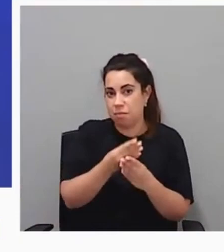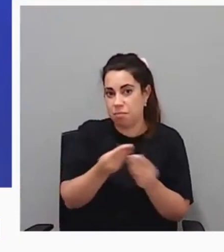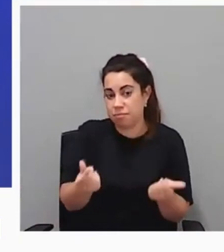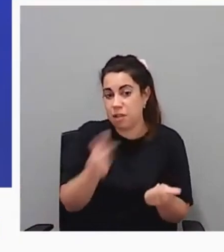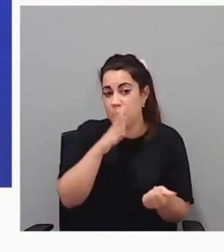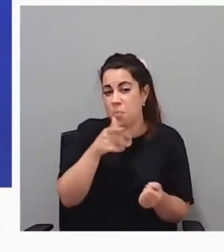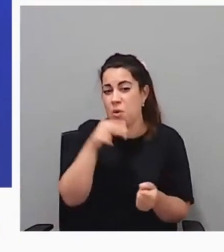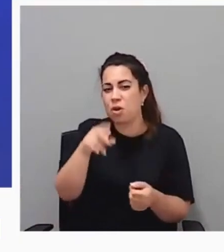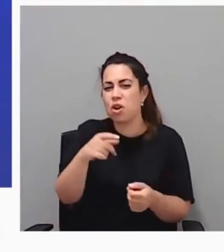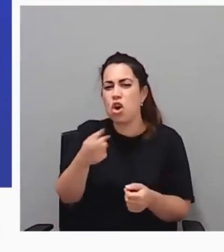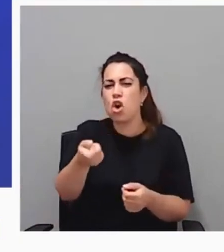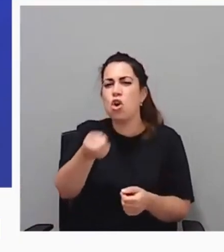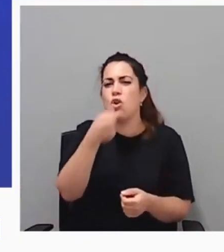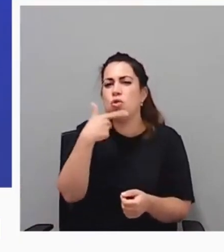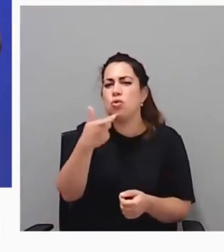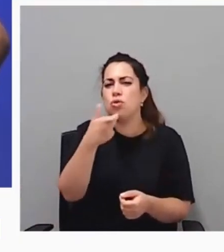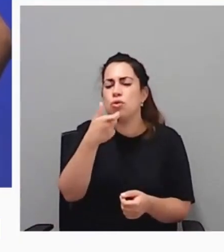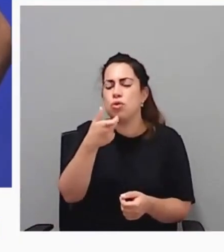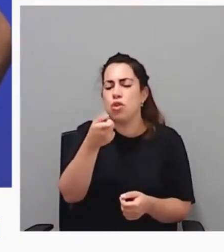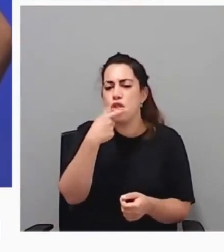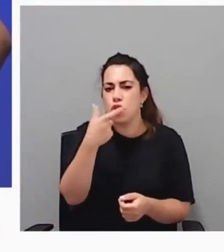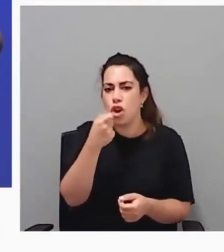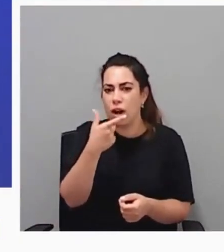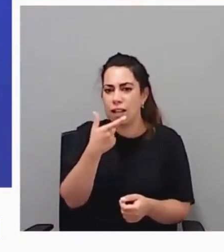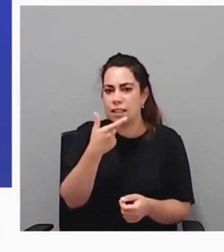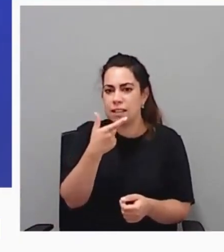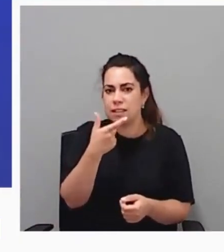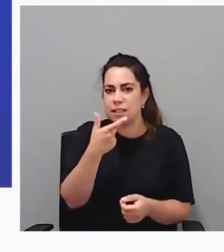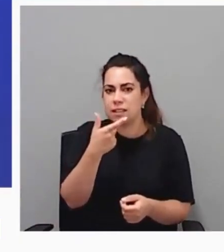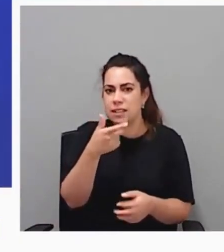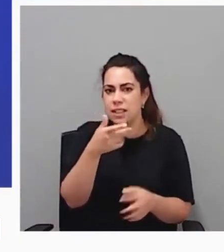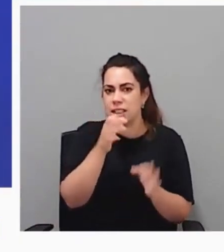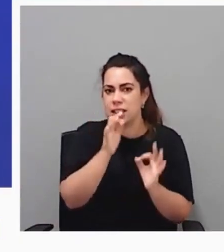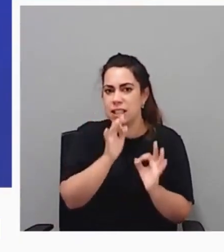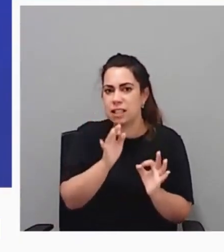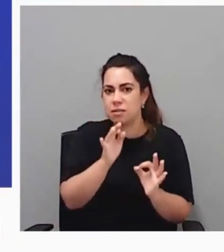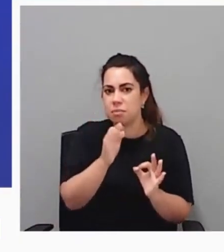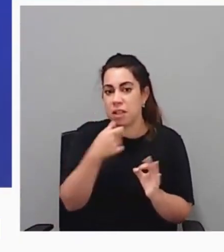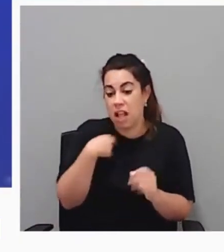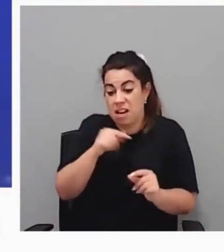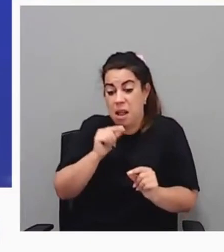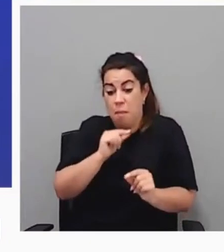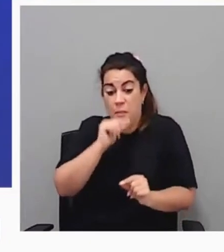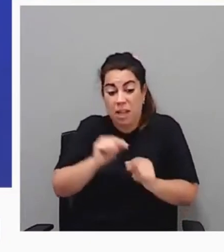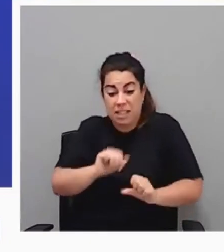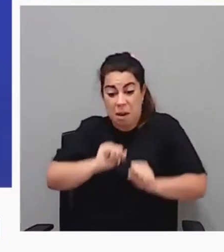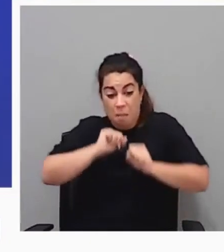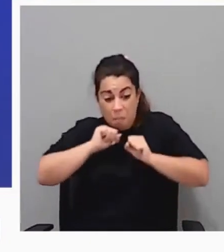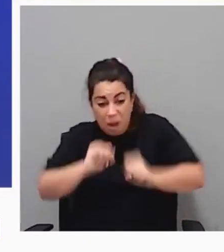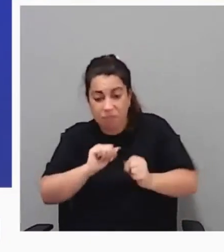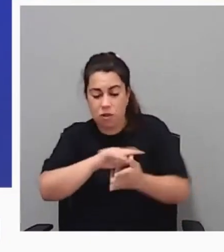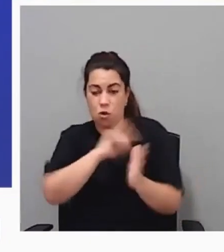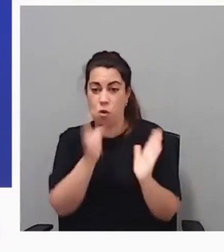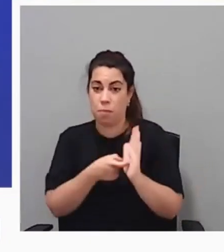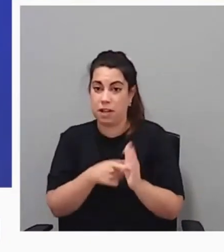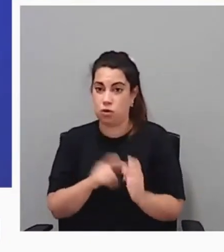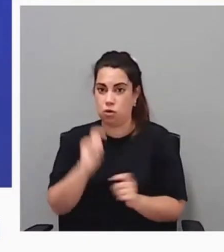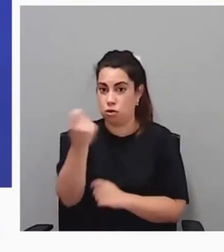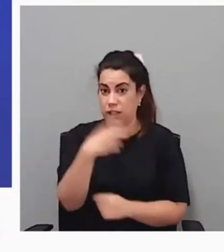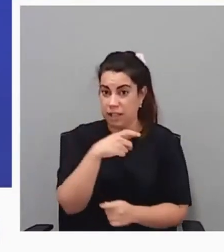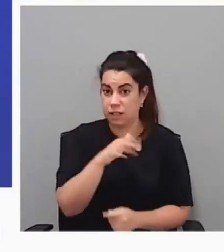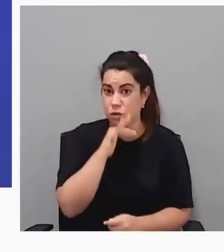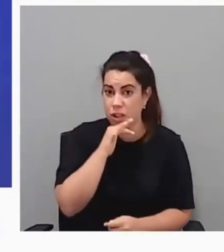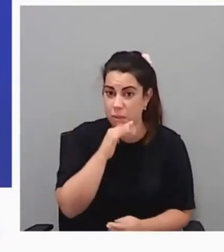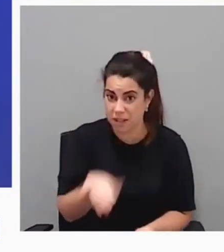resistentes contra que logren evitar la resistencia de las bacterias. Pero aquí llega una cosa muy interesante. Durante